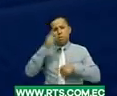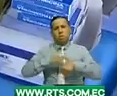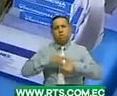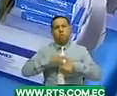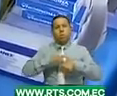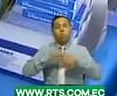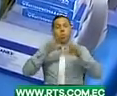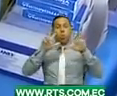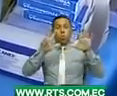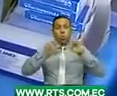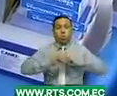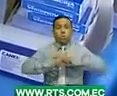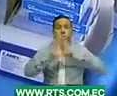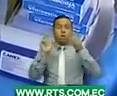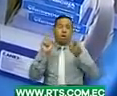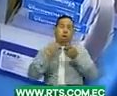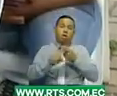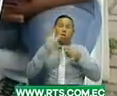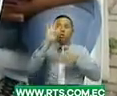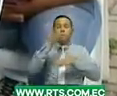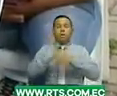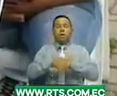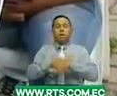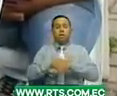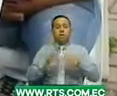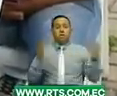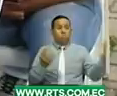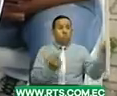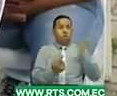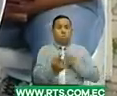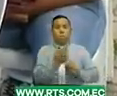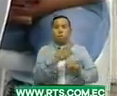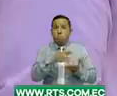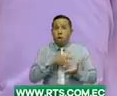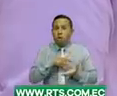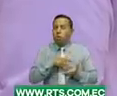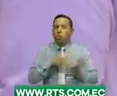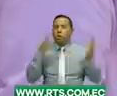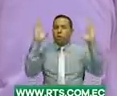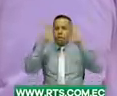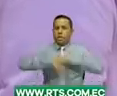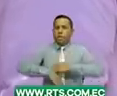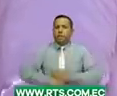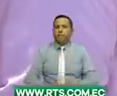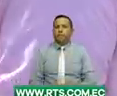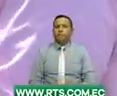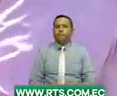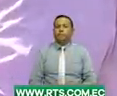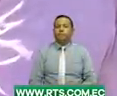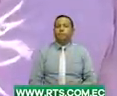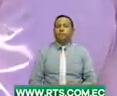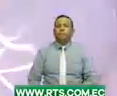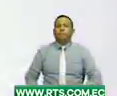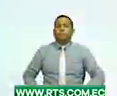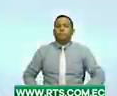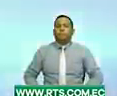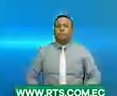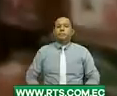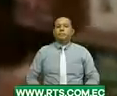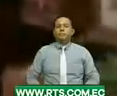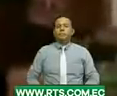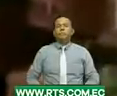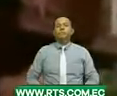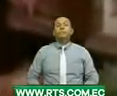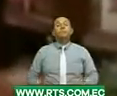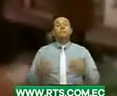las 16 horas. La atención es gratuita, informó Carlos Julio Gurumendi. Y